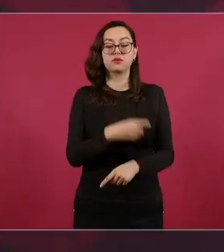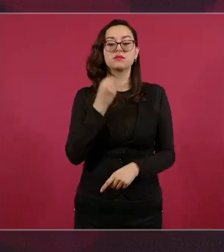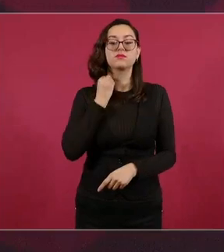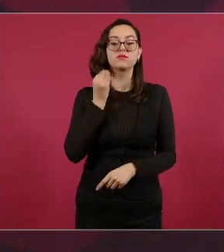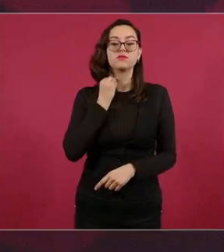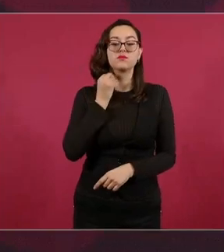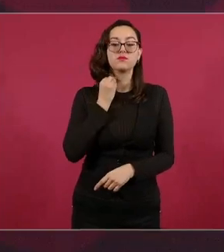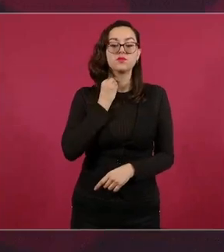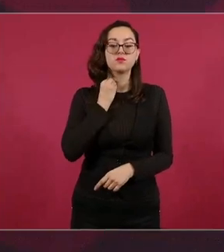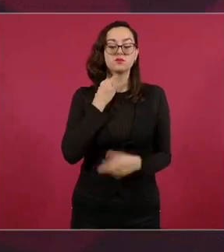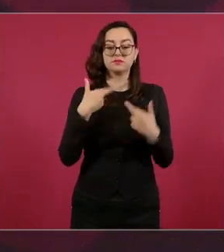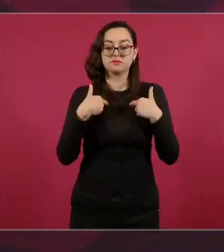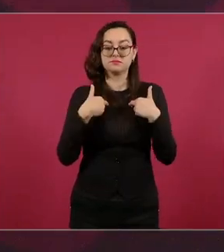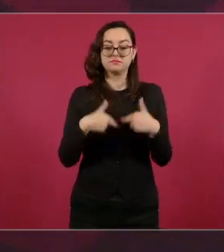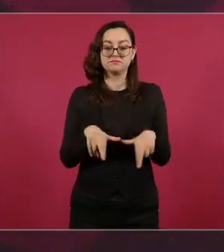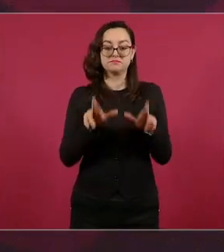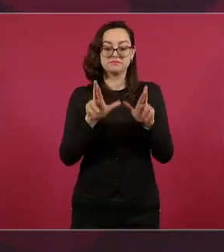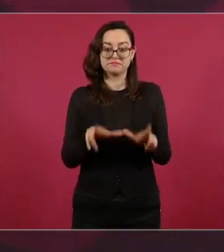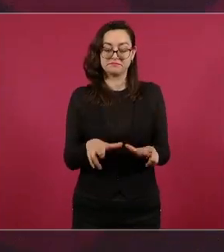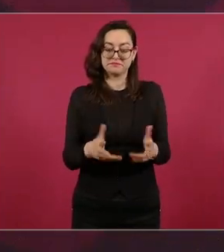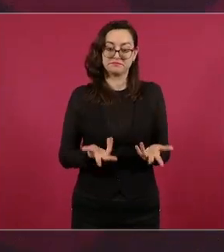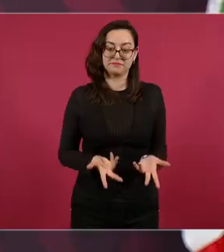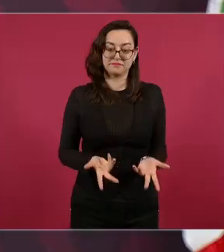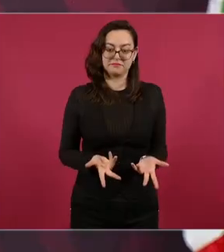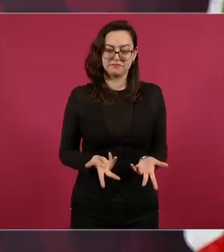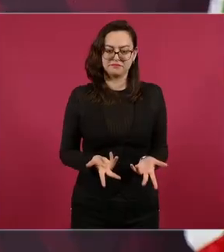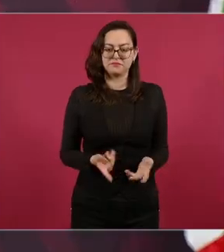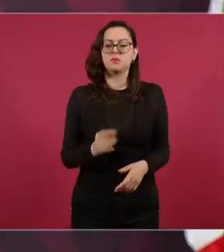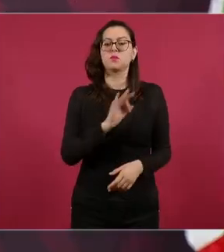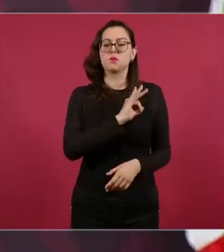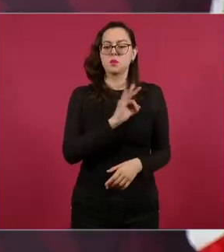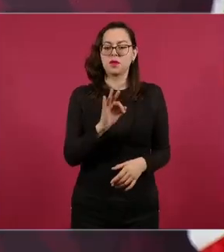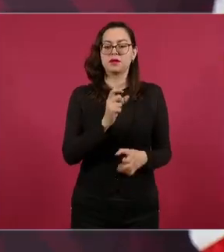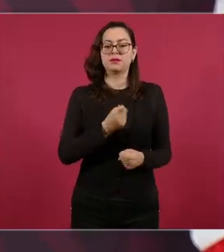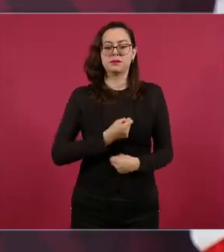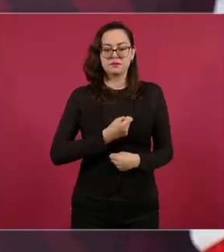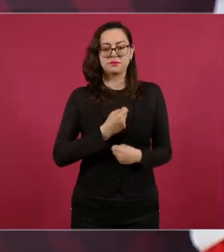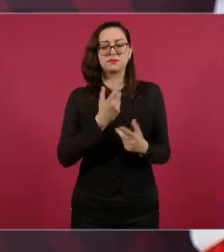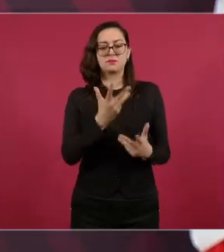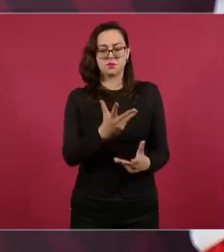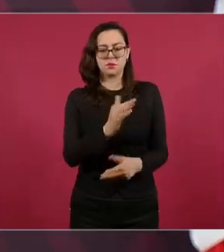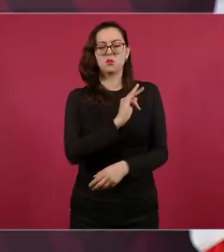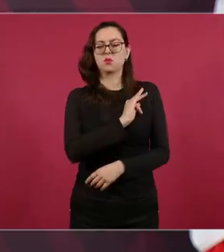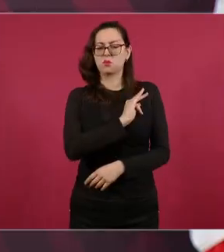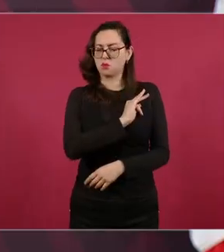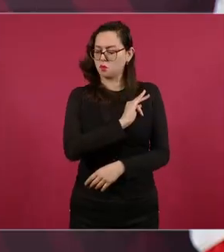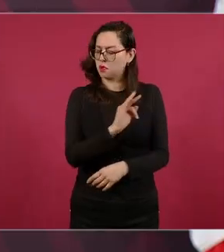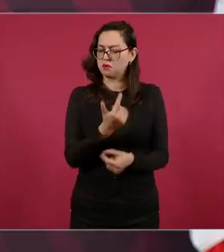pueden expresarse, manifestarse, no va a haber represión,